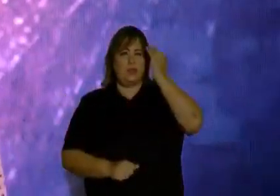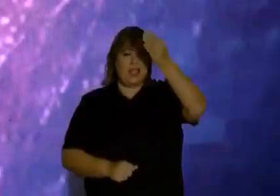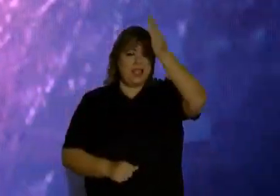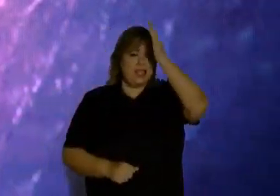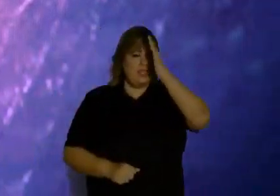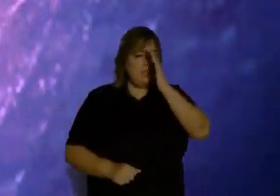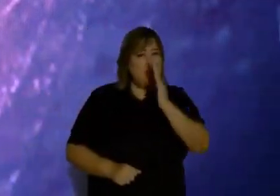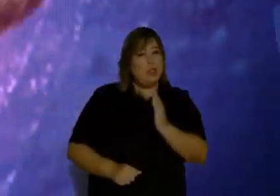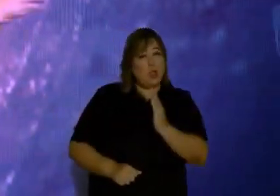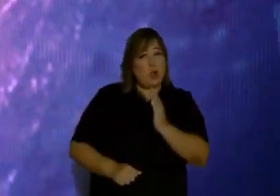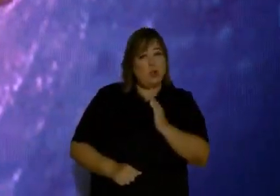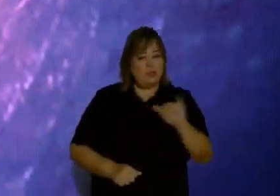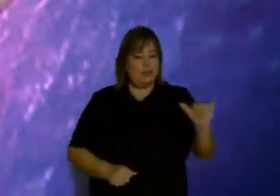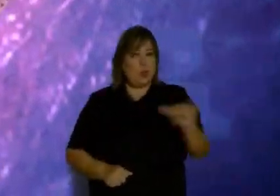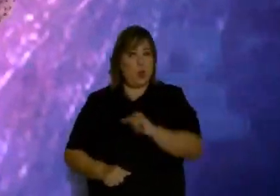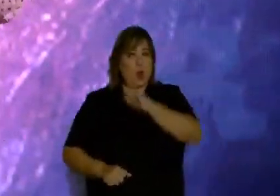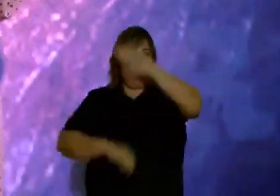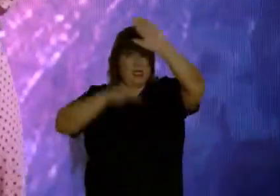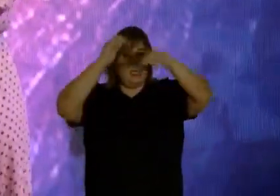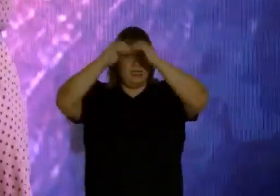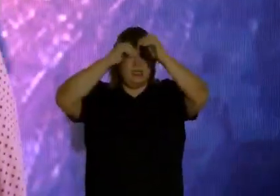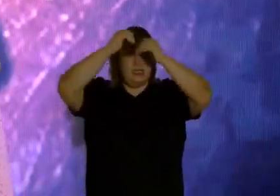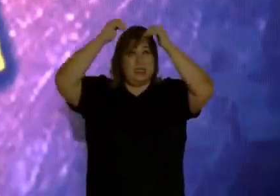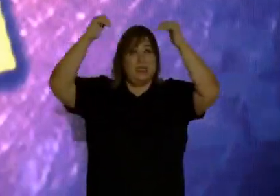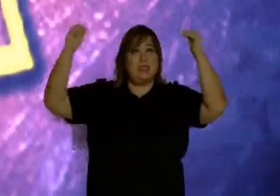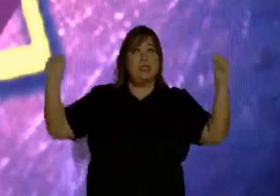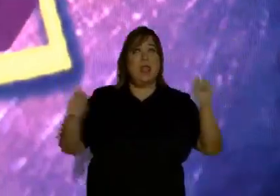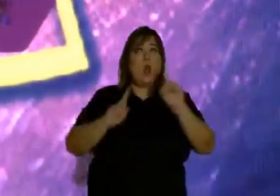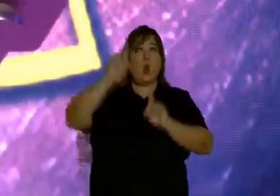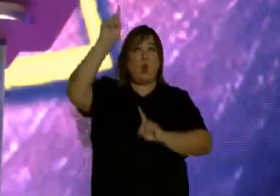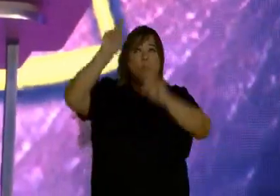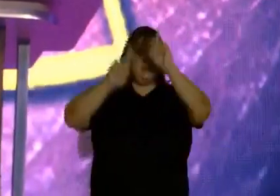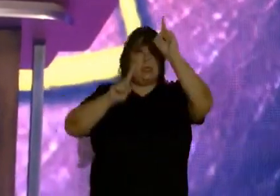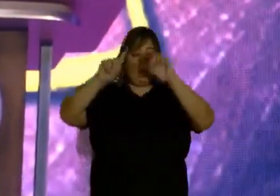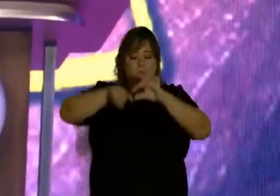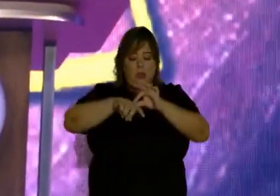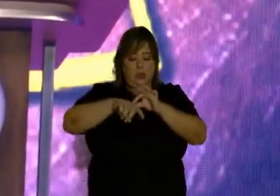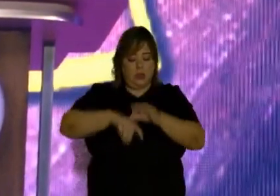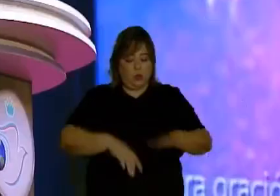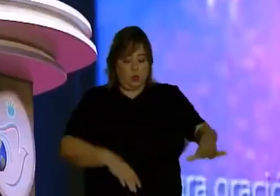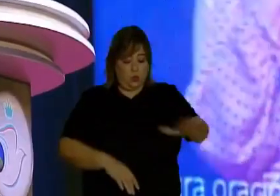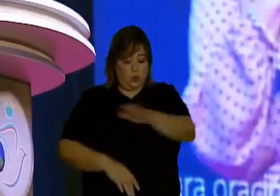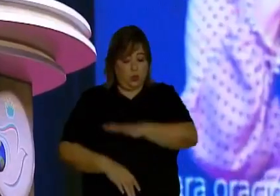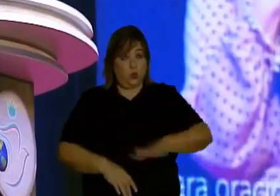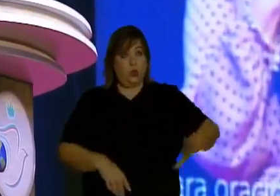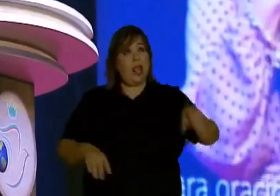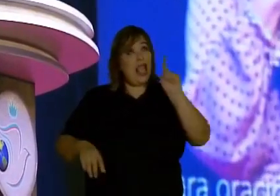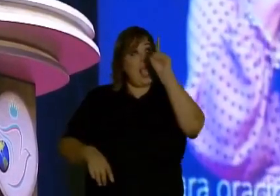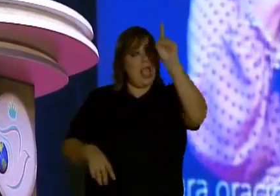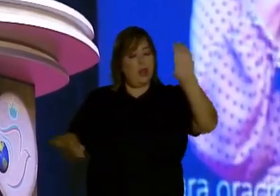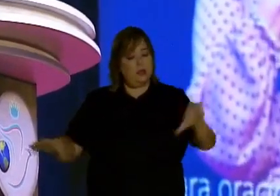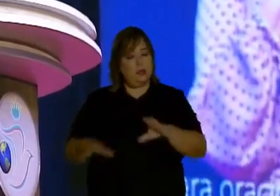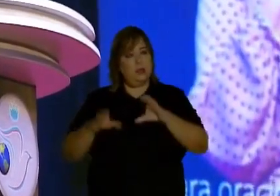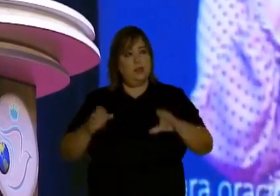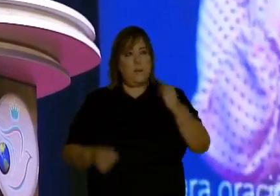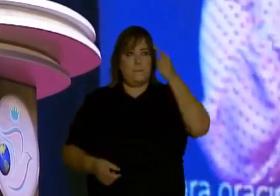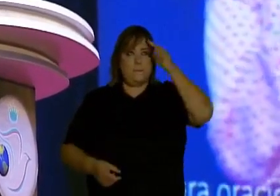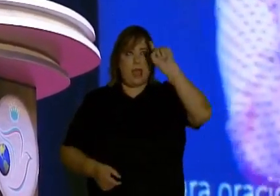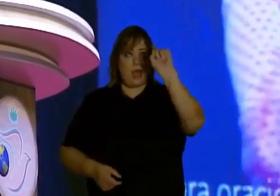el cielo, las estrellas y todo lo que está creado, lo hizo para ti y para mí. Él no nos